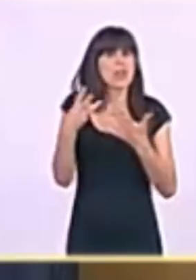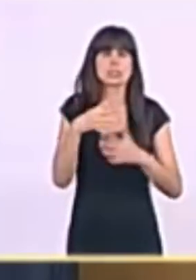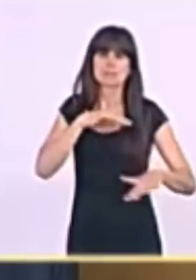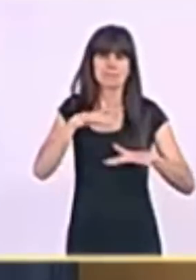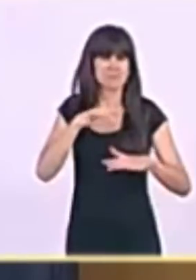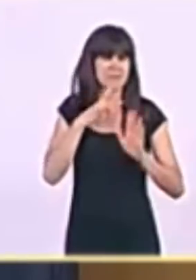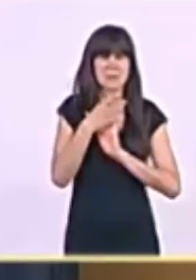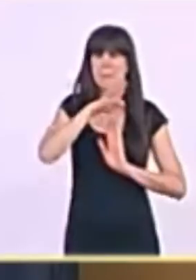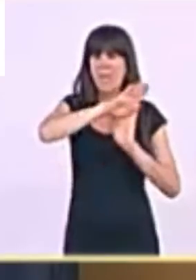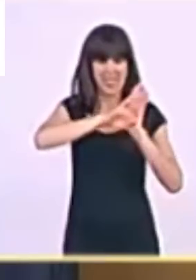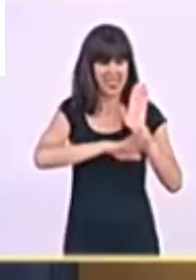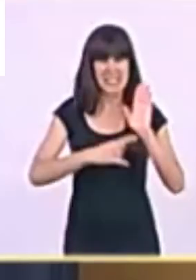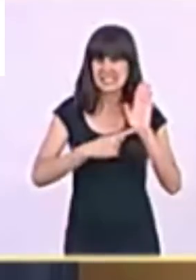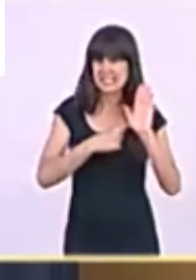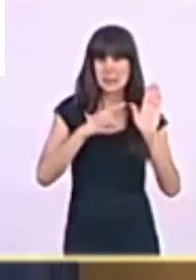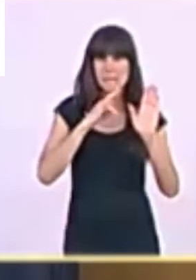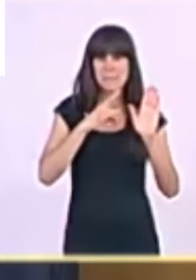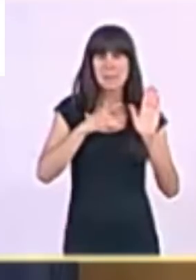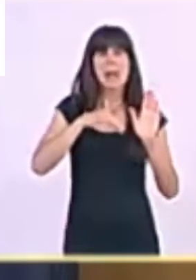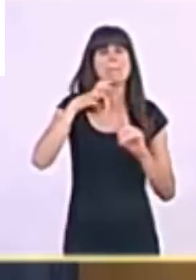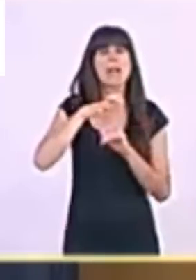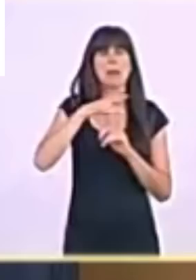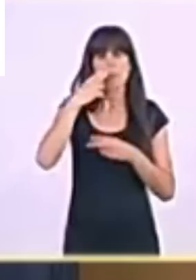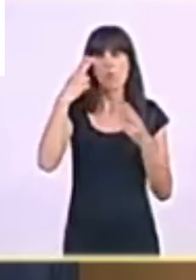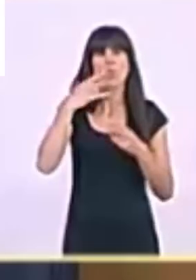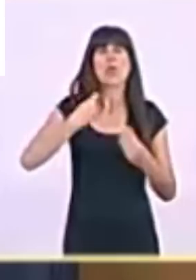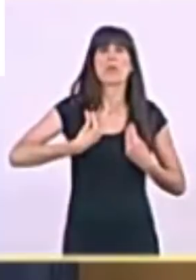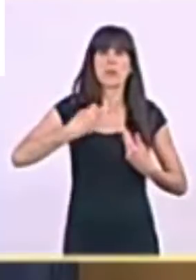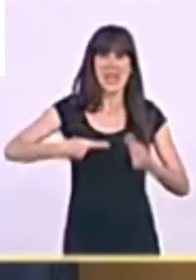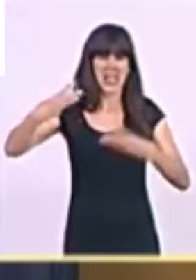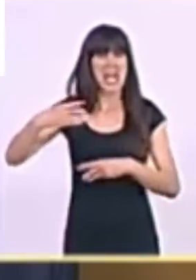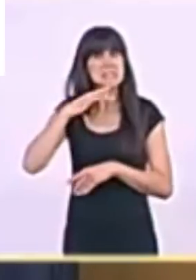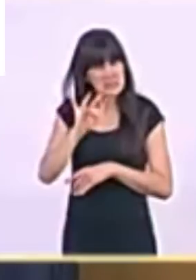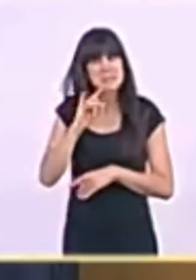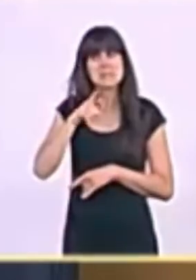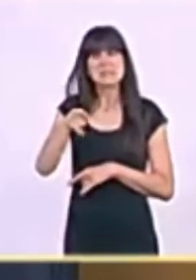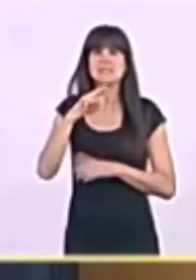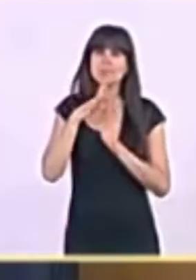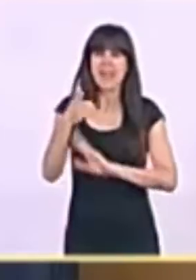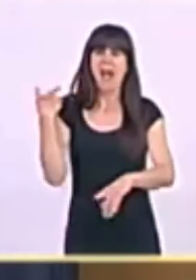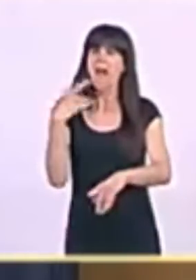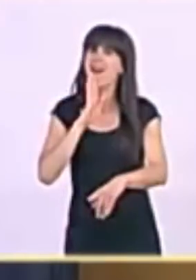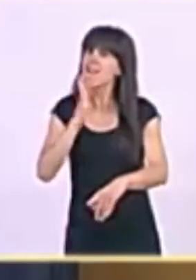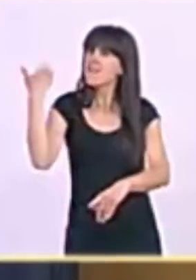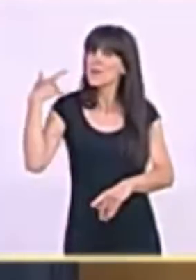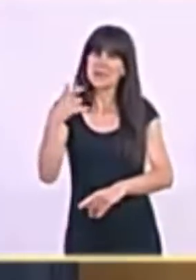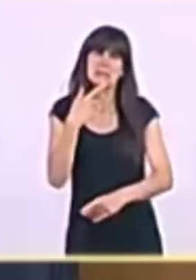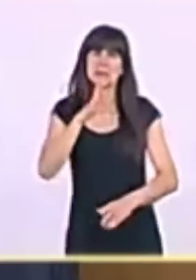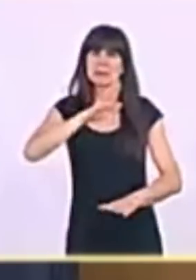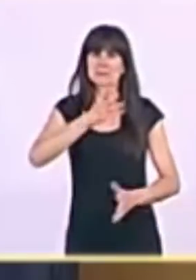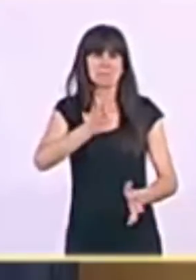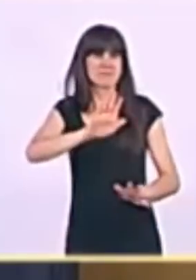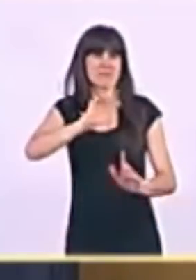de viviendas. Sí, sí, ese parque público que ustedes desmantelaron. Si no se hubiese vendido la vivienda pública construida en nuestro país,